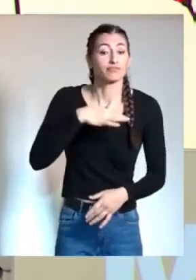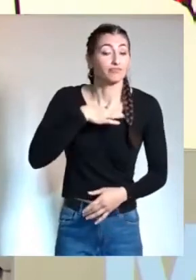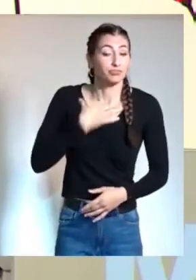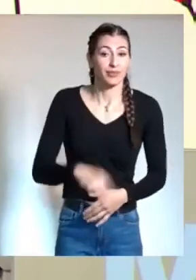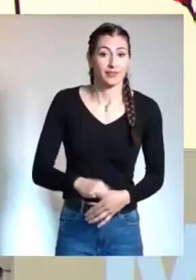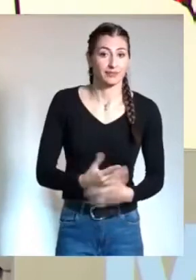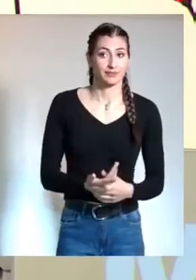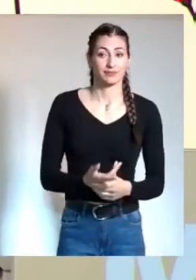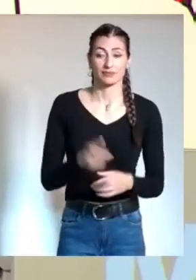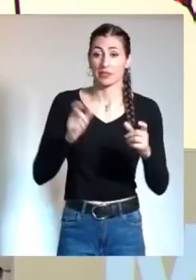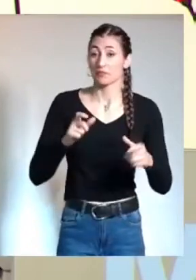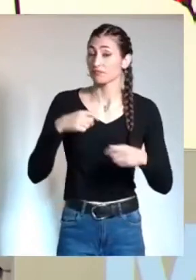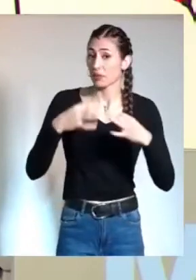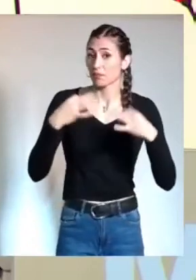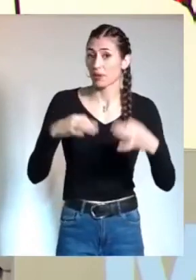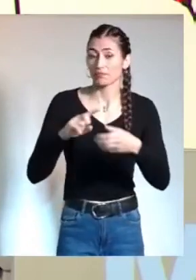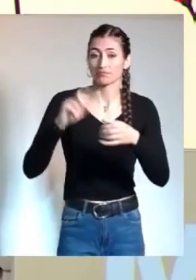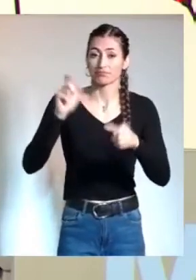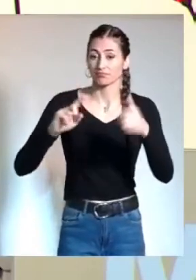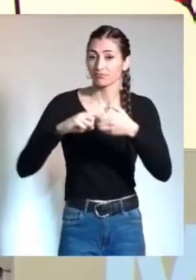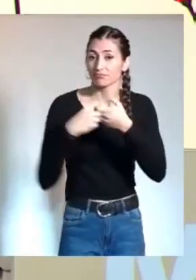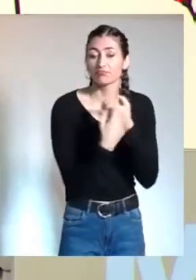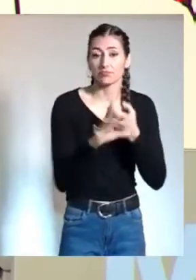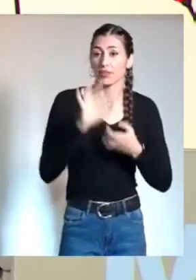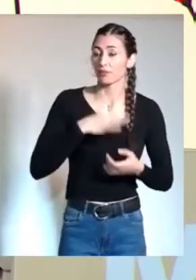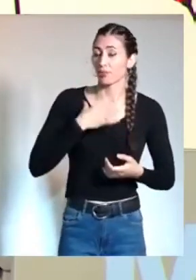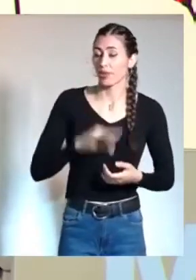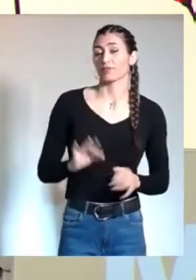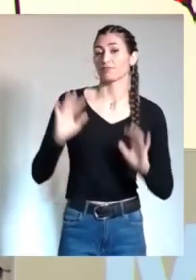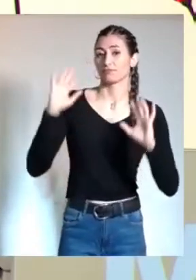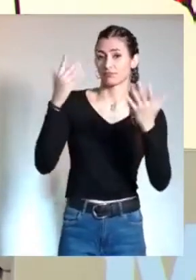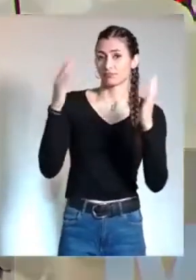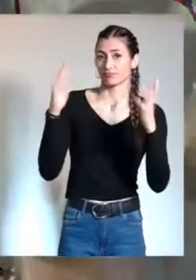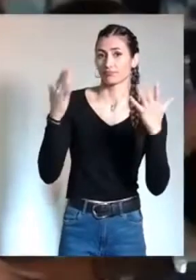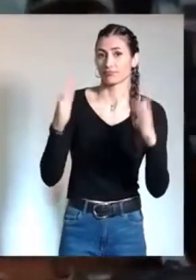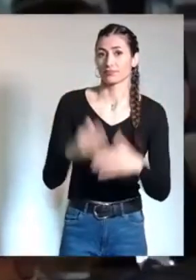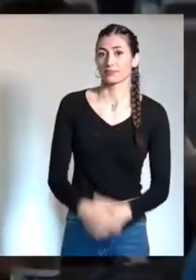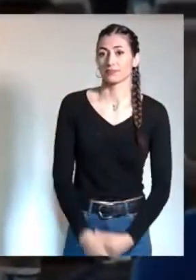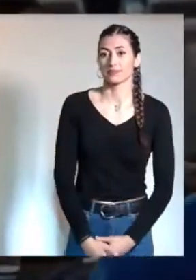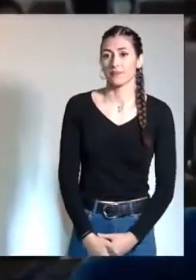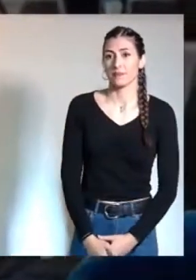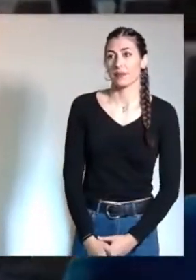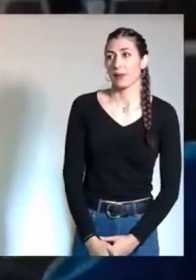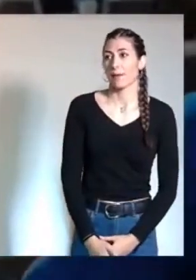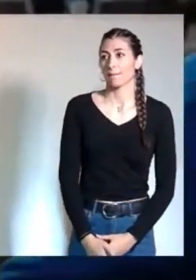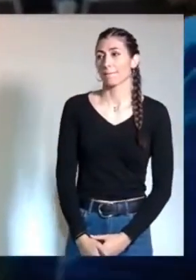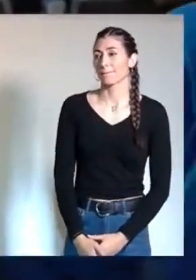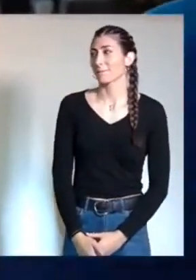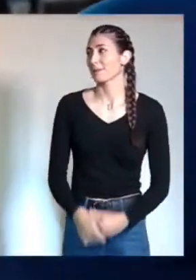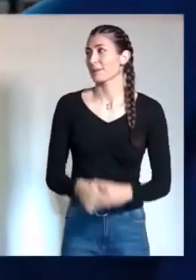libertad. ¿Ok? Ese sería un poquito el planteamiento. Venga, muchas gracias.